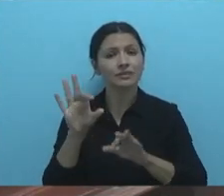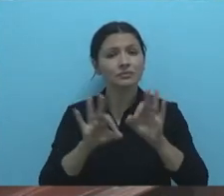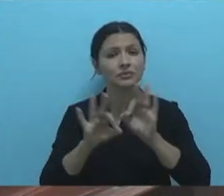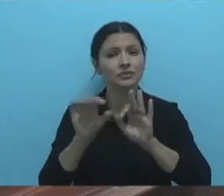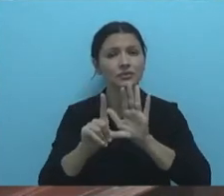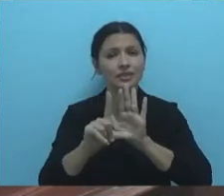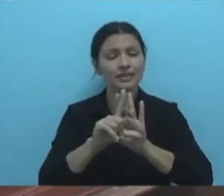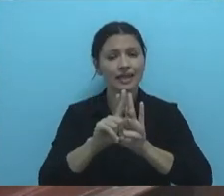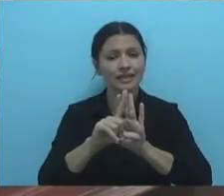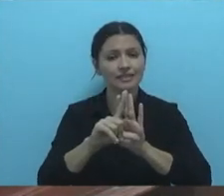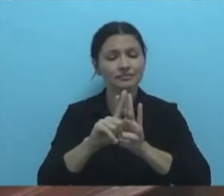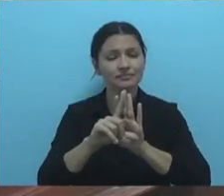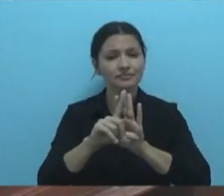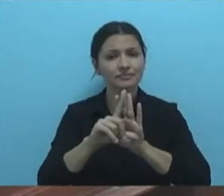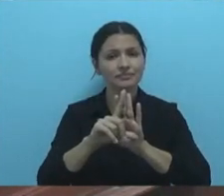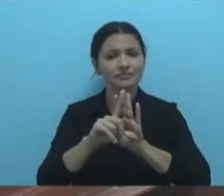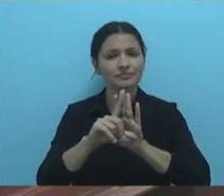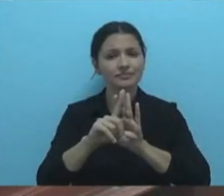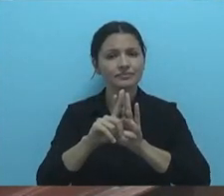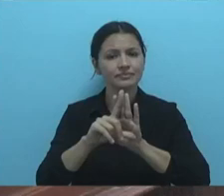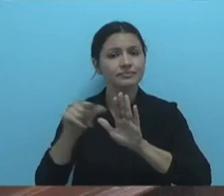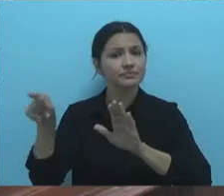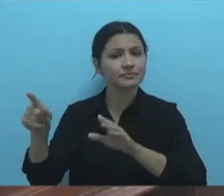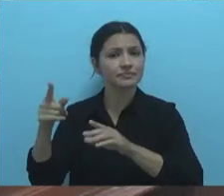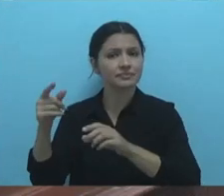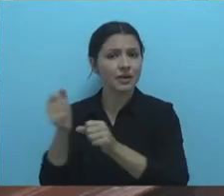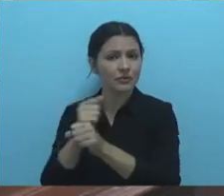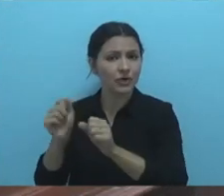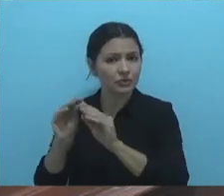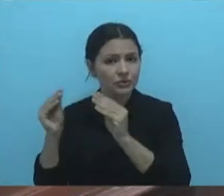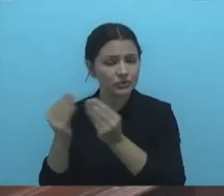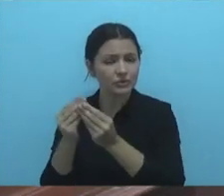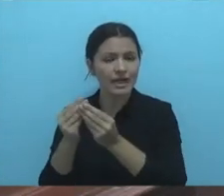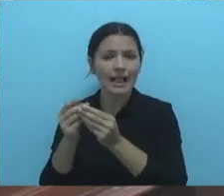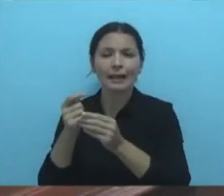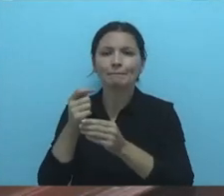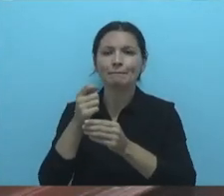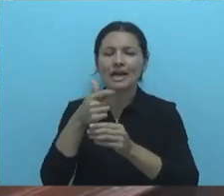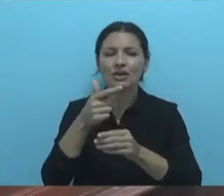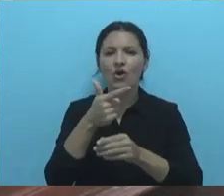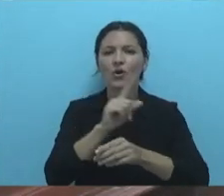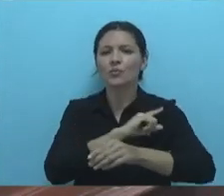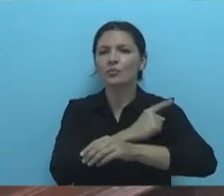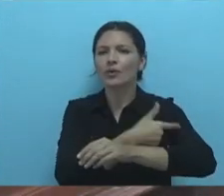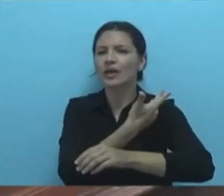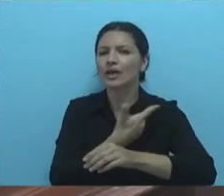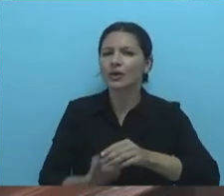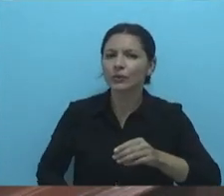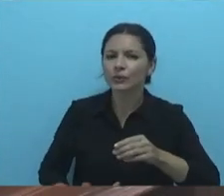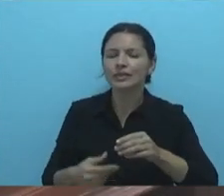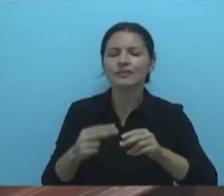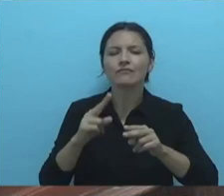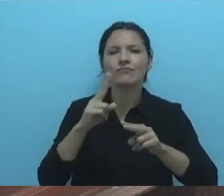senado en el senado tuvo sanción definitiva y un veto propositivo del poder ejecutivo